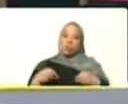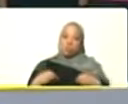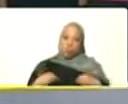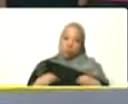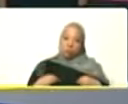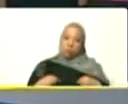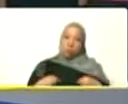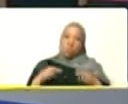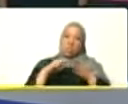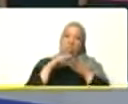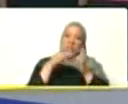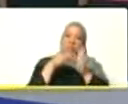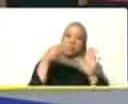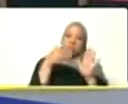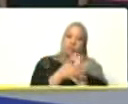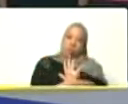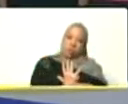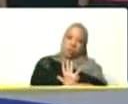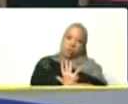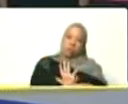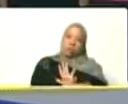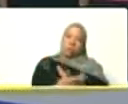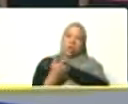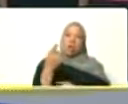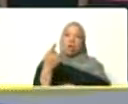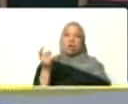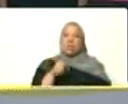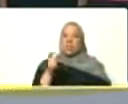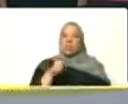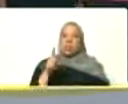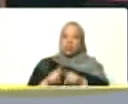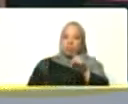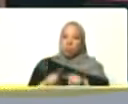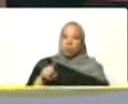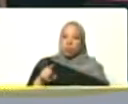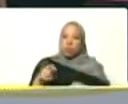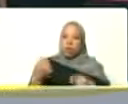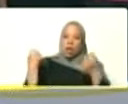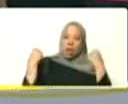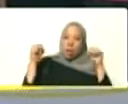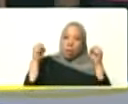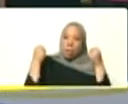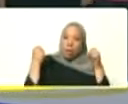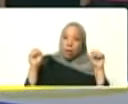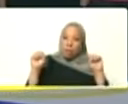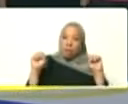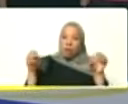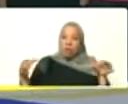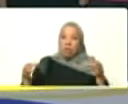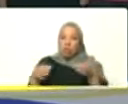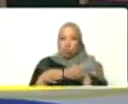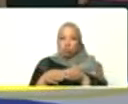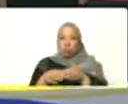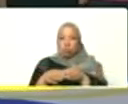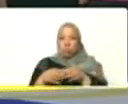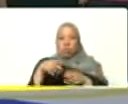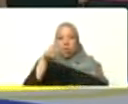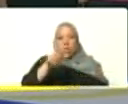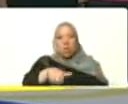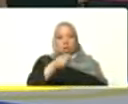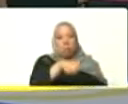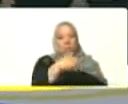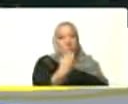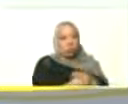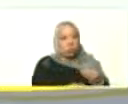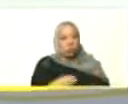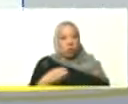el concepto de la logística en el terreno junto al poder popular que lo crea